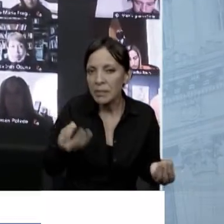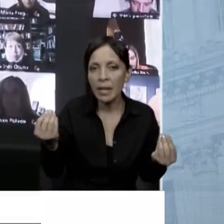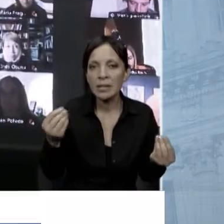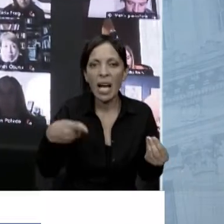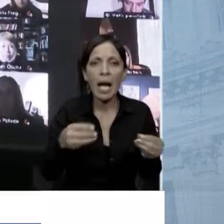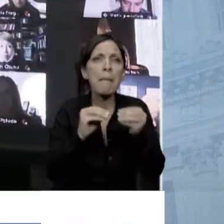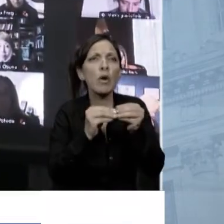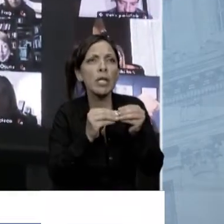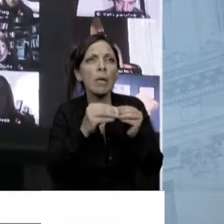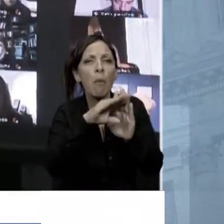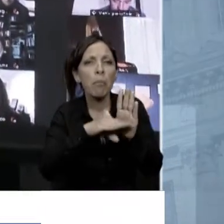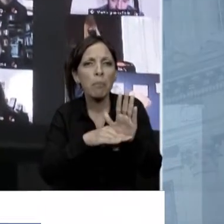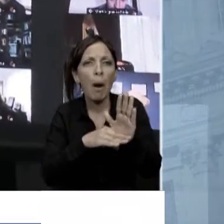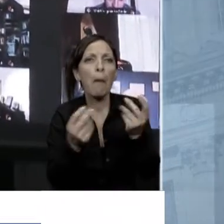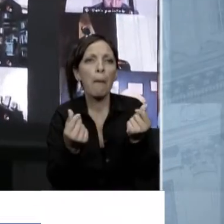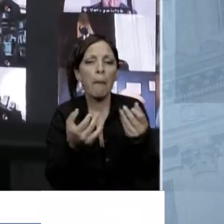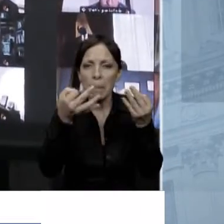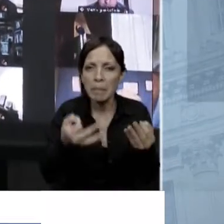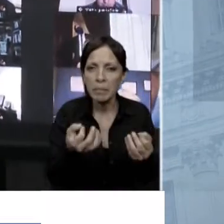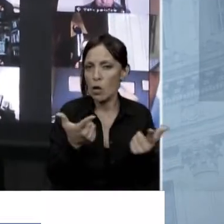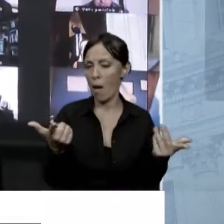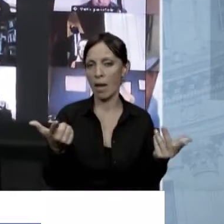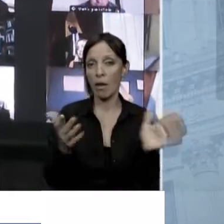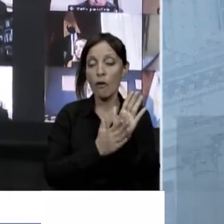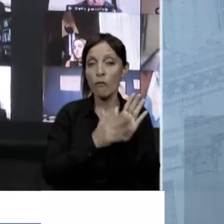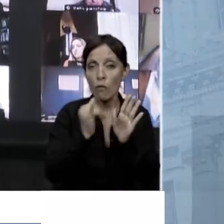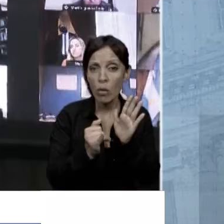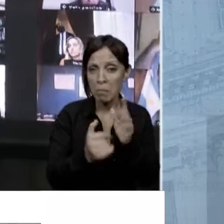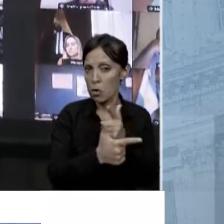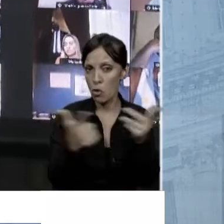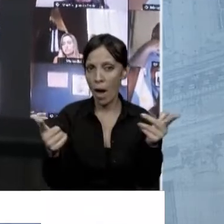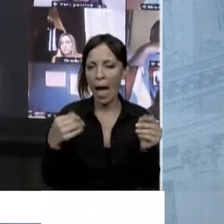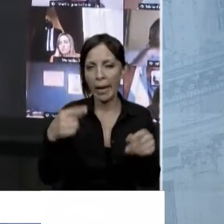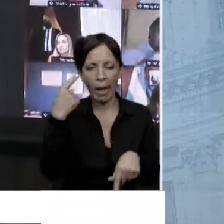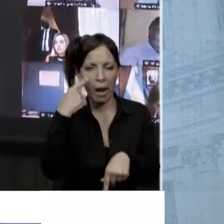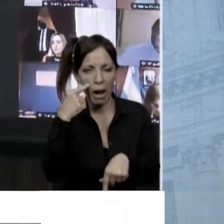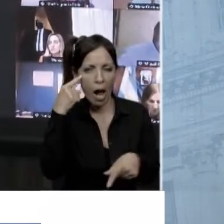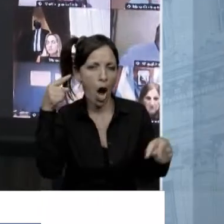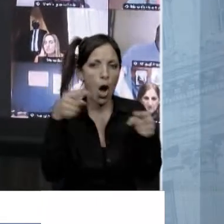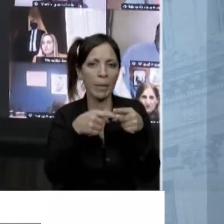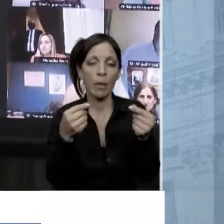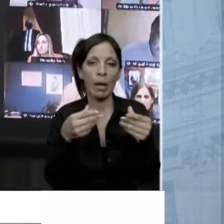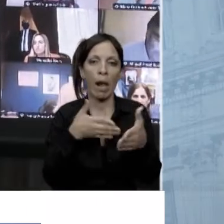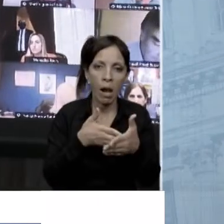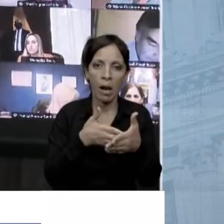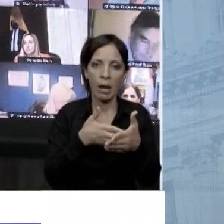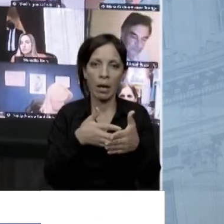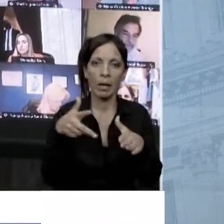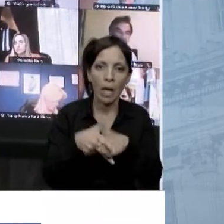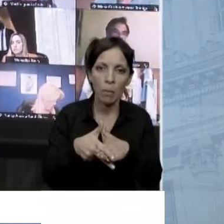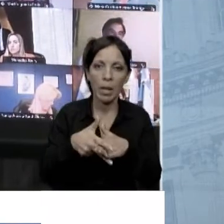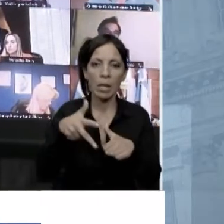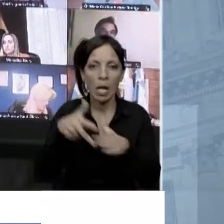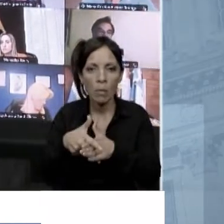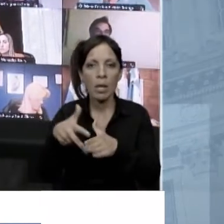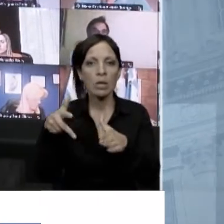hay razones. No hay razones válidas, no hay fundamentos. Lo que hay es una intencionalidad clara de obstruir. Y obstruir el funcionamiento